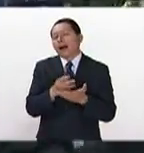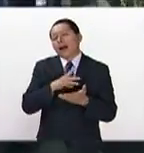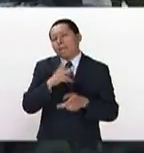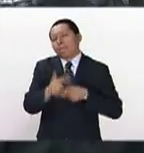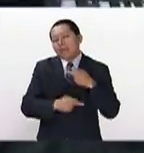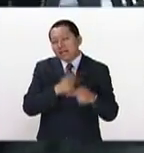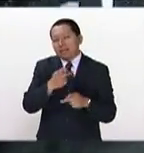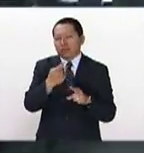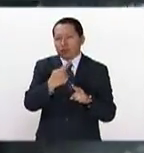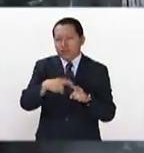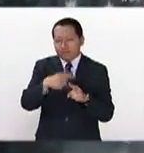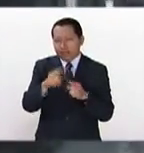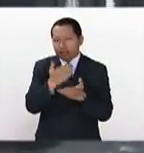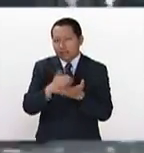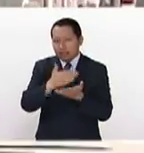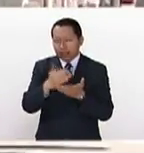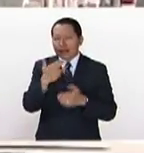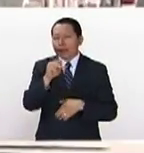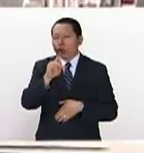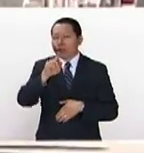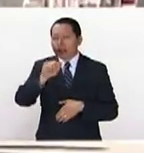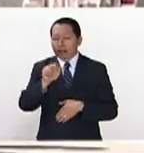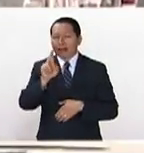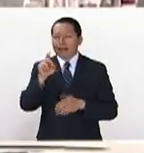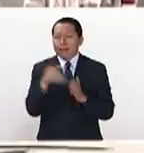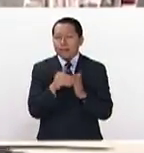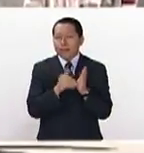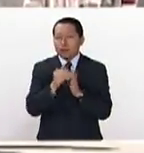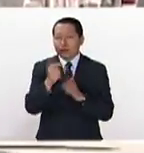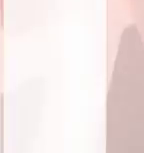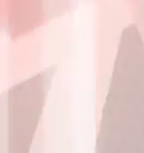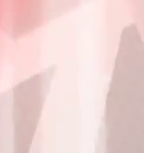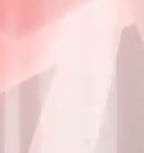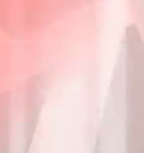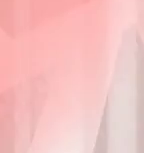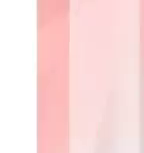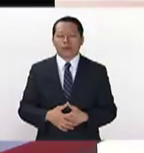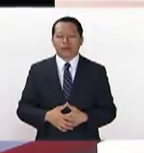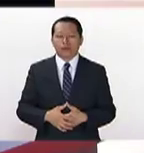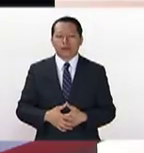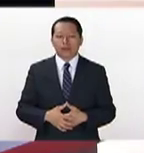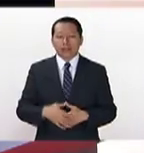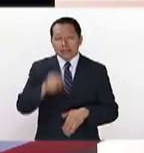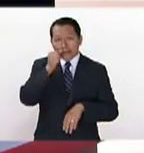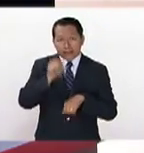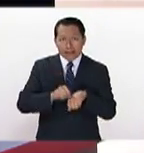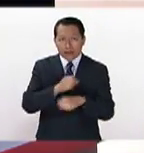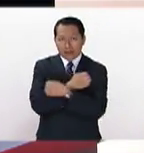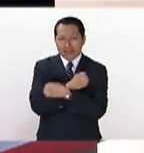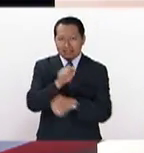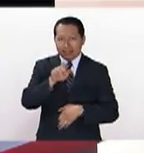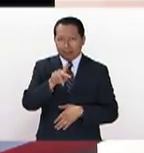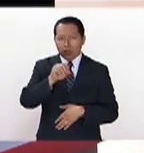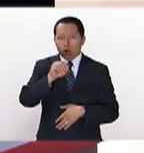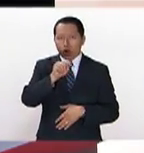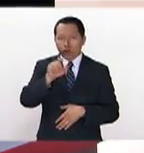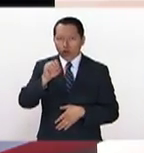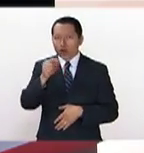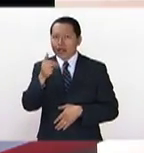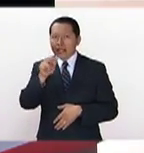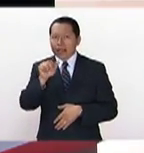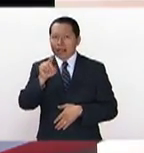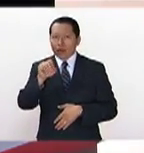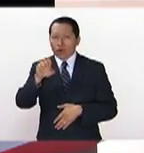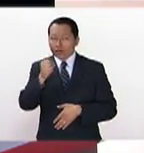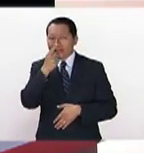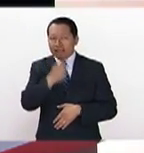créditos hipotecarios por un monto de 30,000 millones de pesos. El secretario de Educación Pública, Otto Granados,